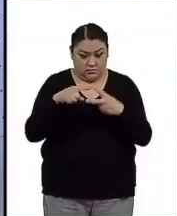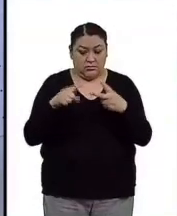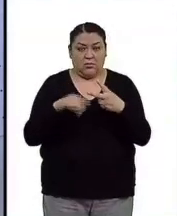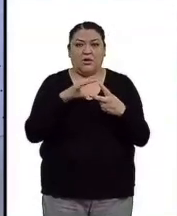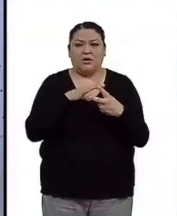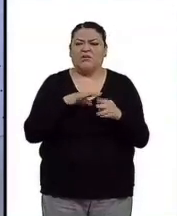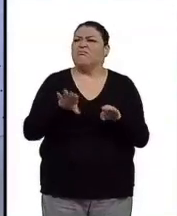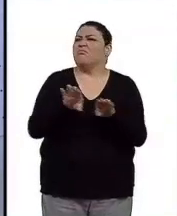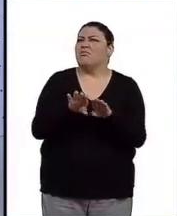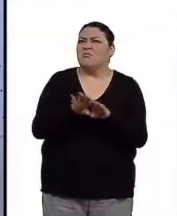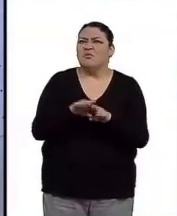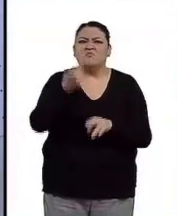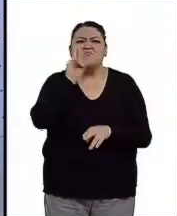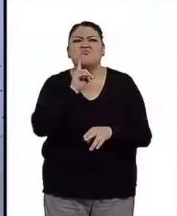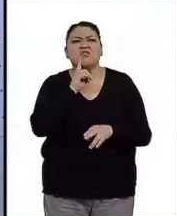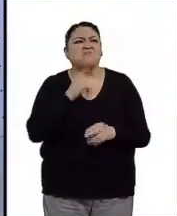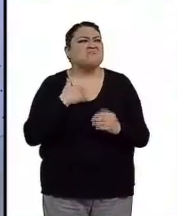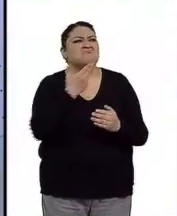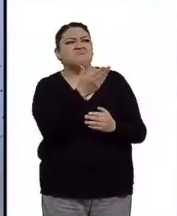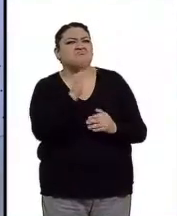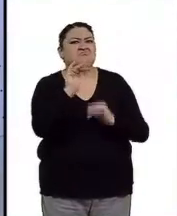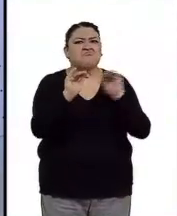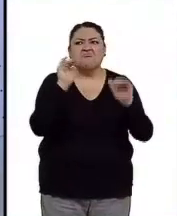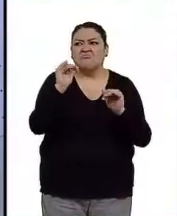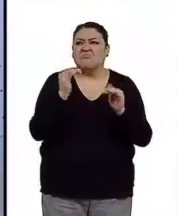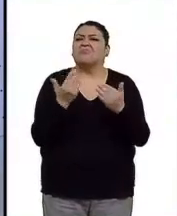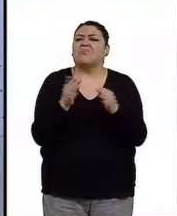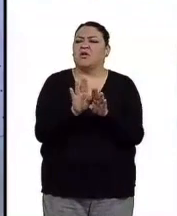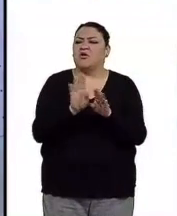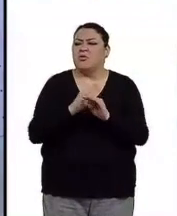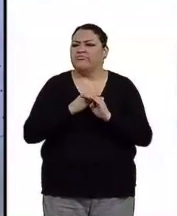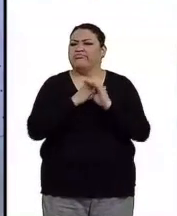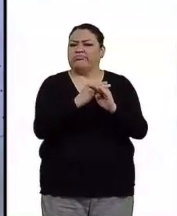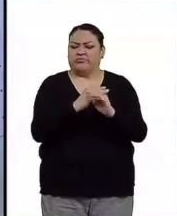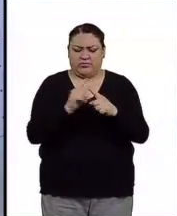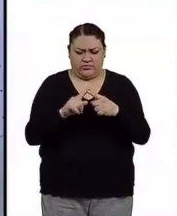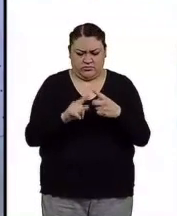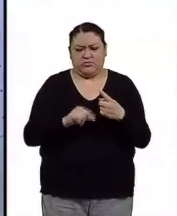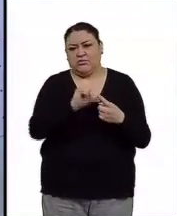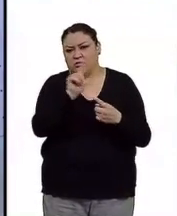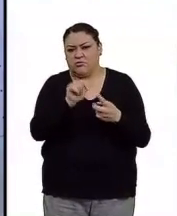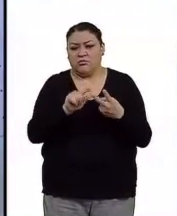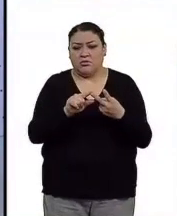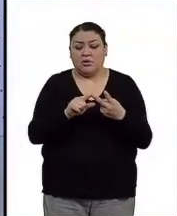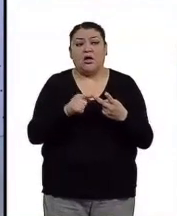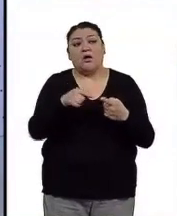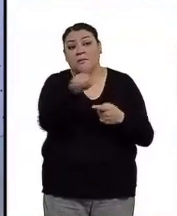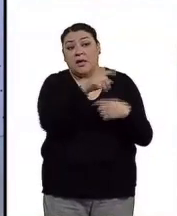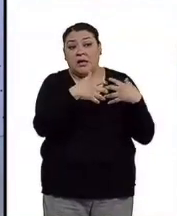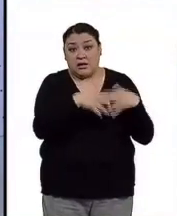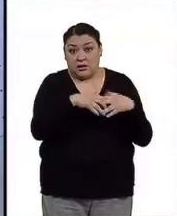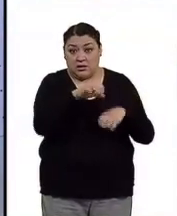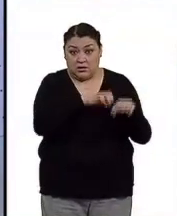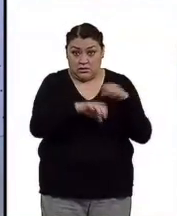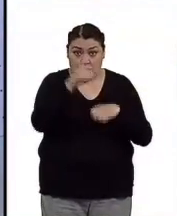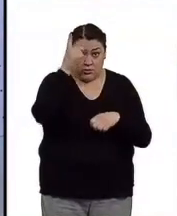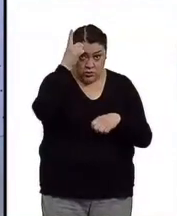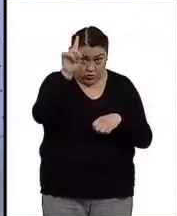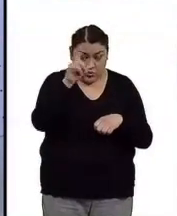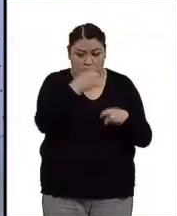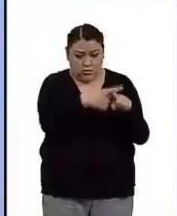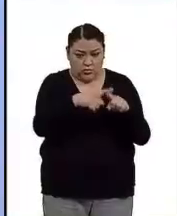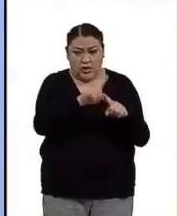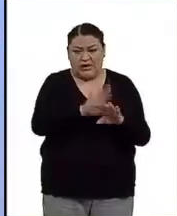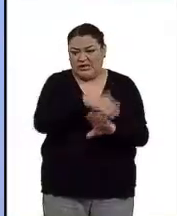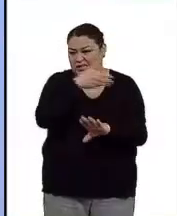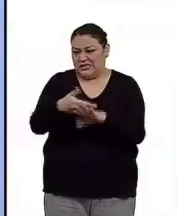recursos tienen a la mano las mujeres ahorita en nuestro país para combatirlas? Y también si hay algún tipo de sanción para las empresas, empleadores, etcétera, que incurran